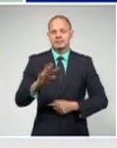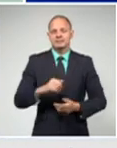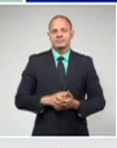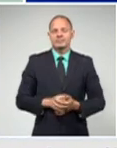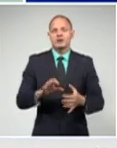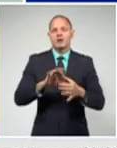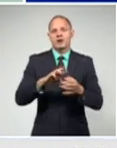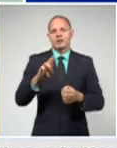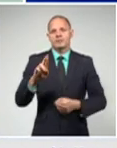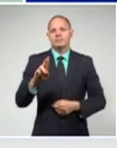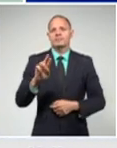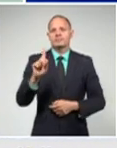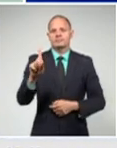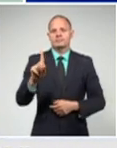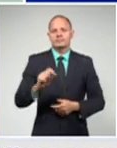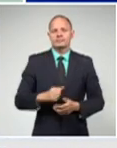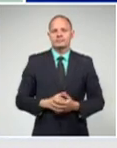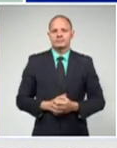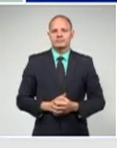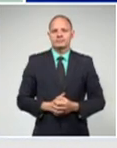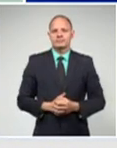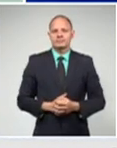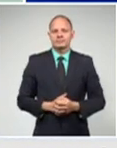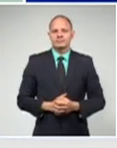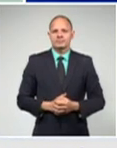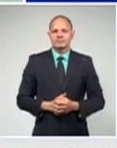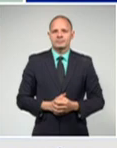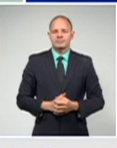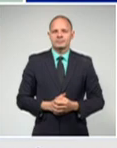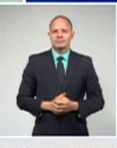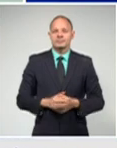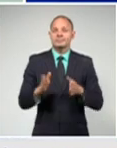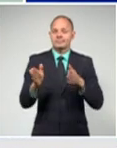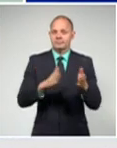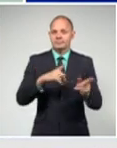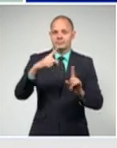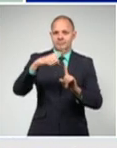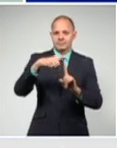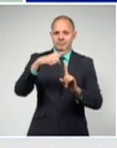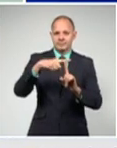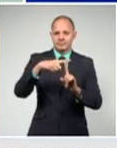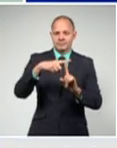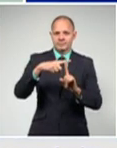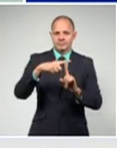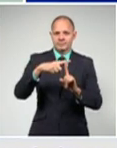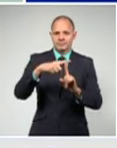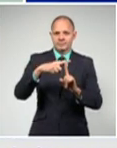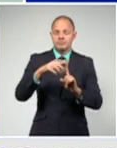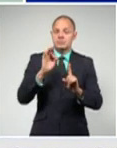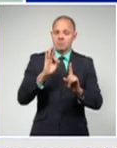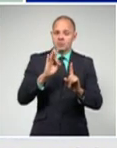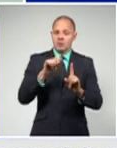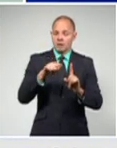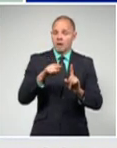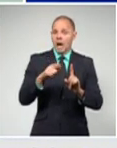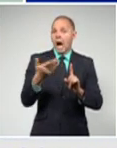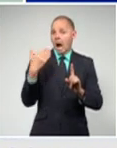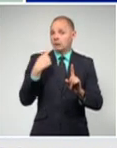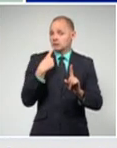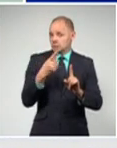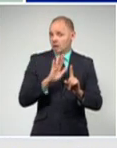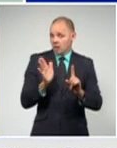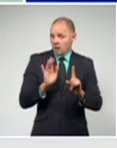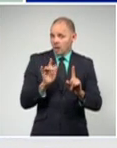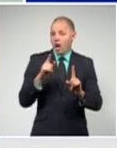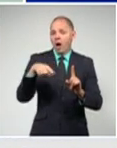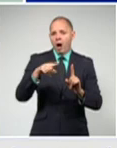y Guaymaro con 1. Las Tunas, que es una provincia que además se mantiene de